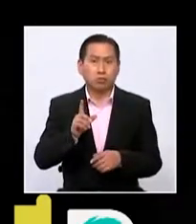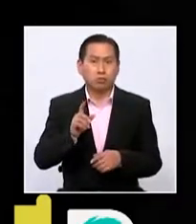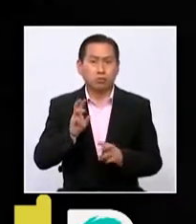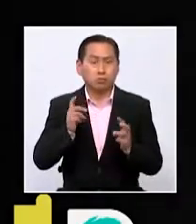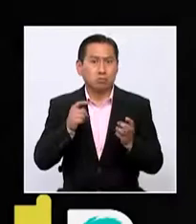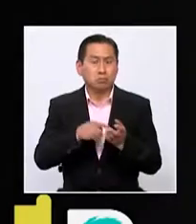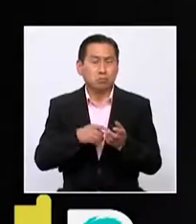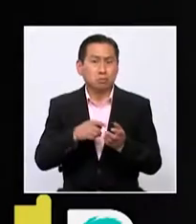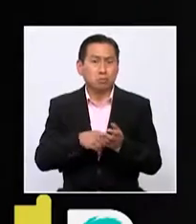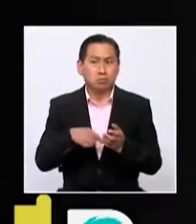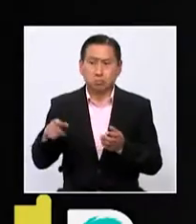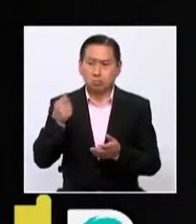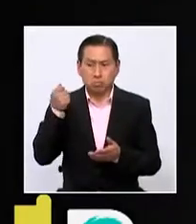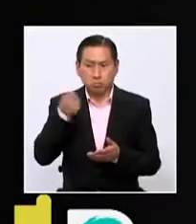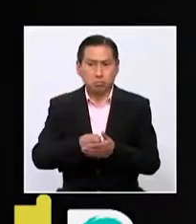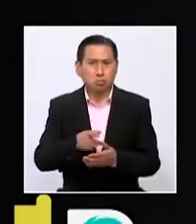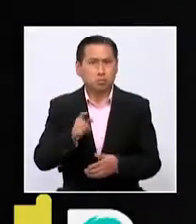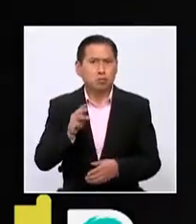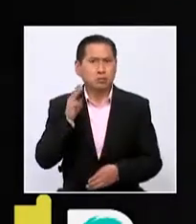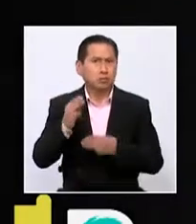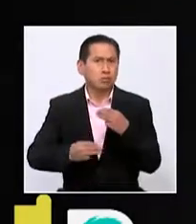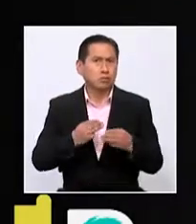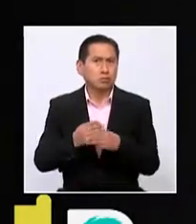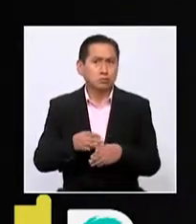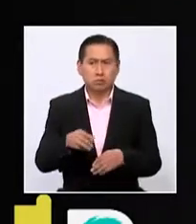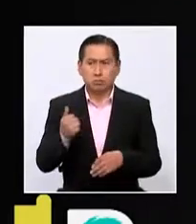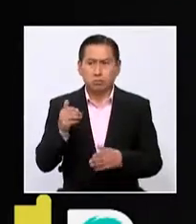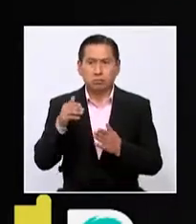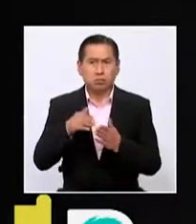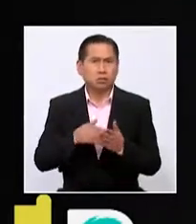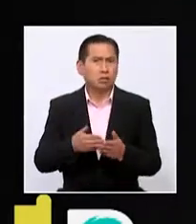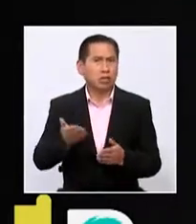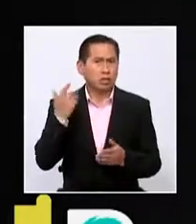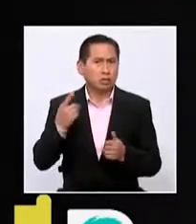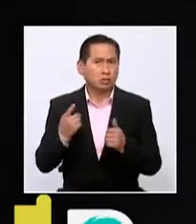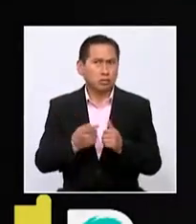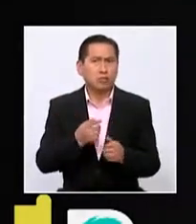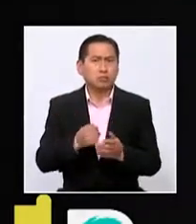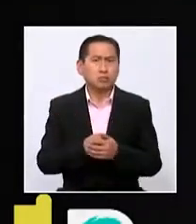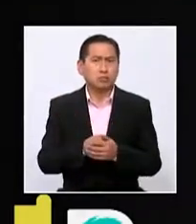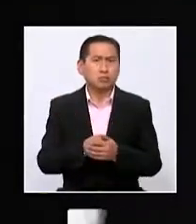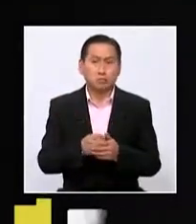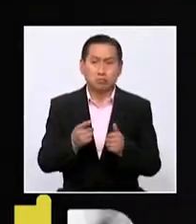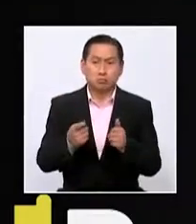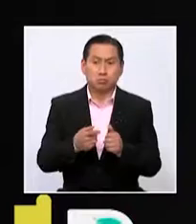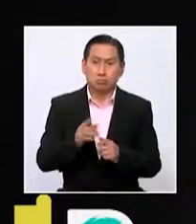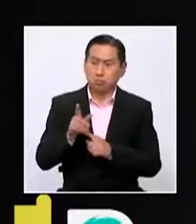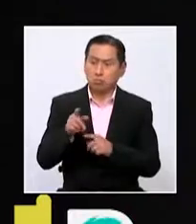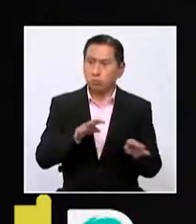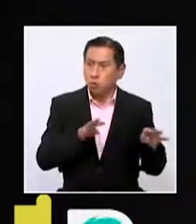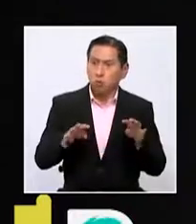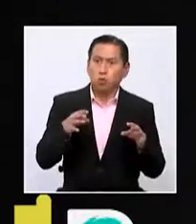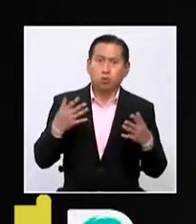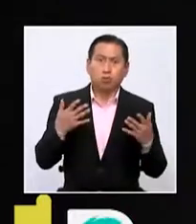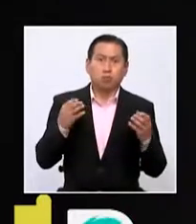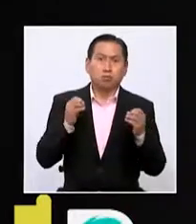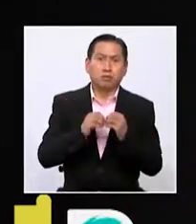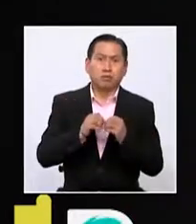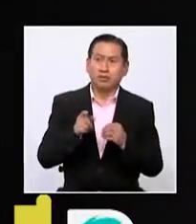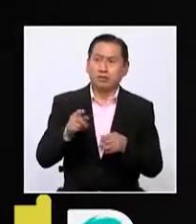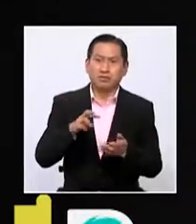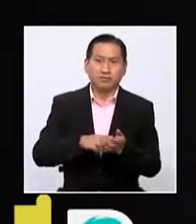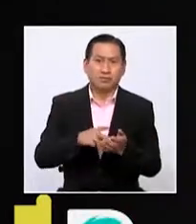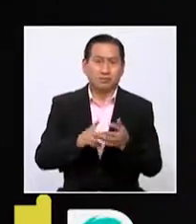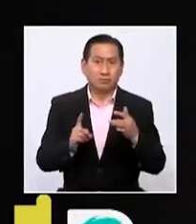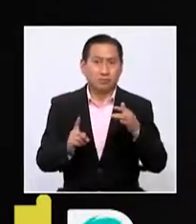temas de inversión Telemundo, con 10 millones en la primera temporada. Su primer capítulo fue uno de los más vistos, o el más vistos en ese